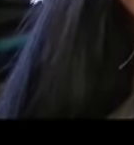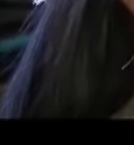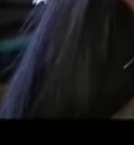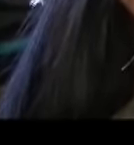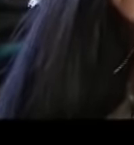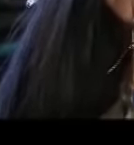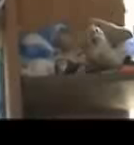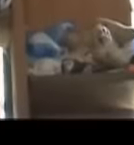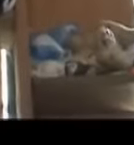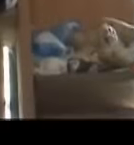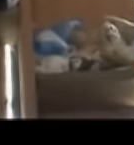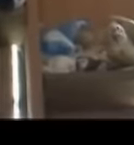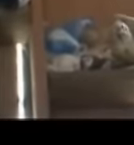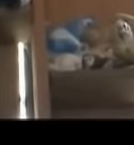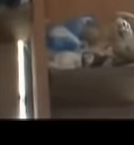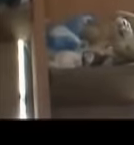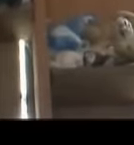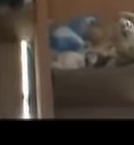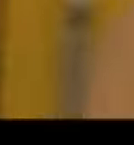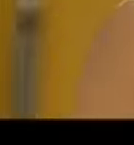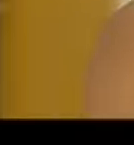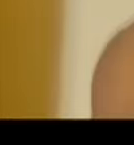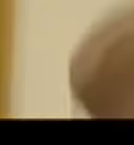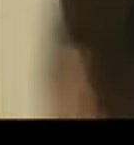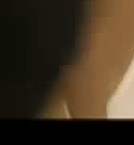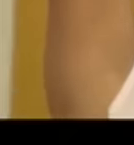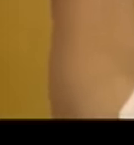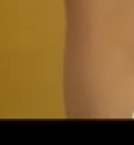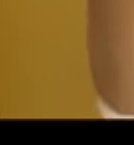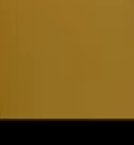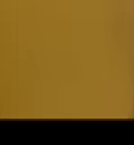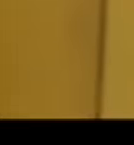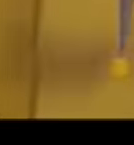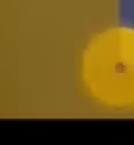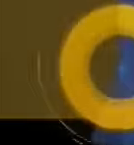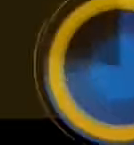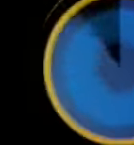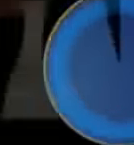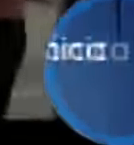Una misma. Uno, ninguno, 100.000.